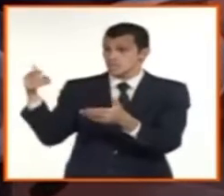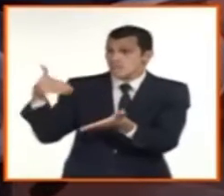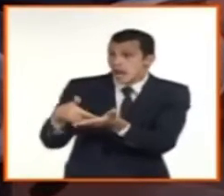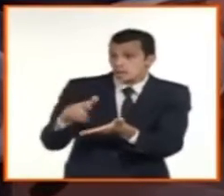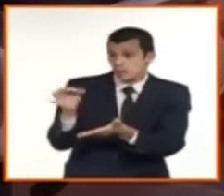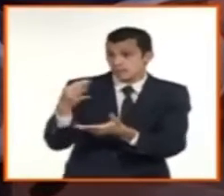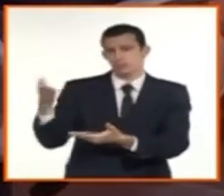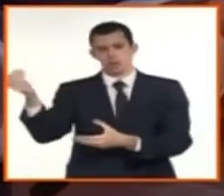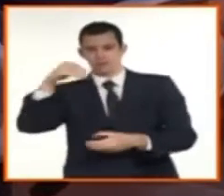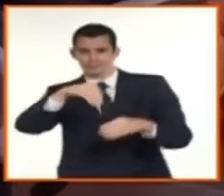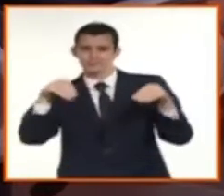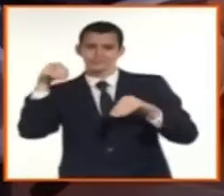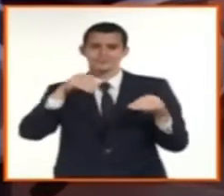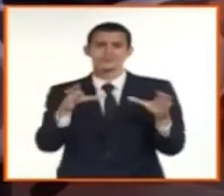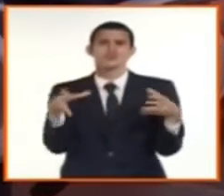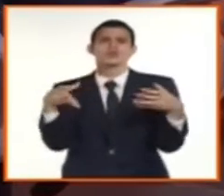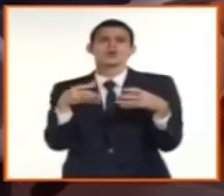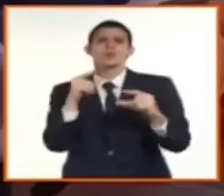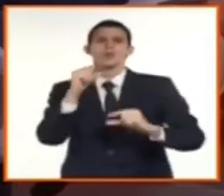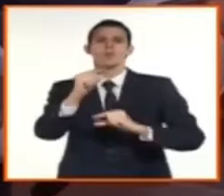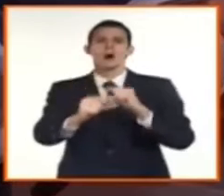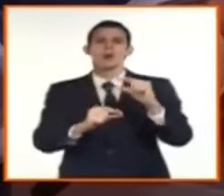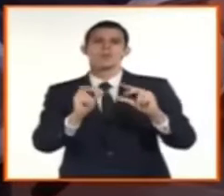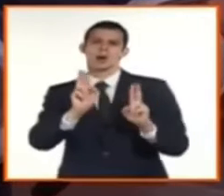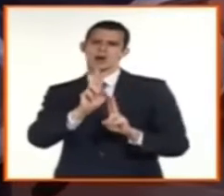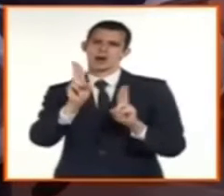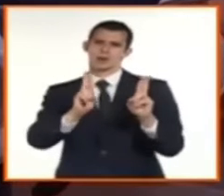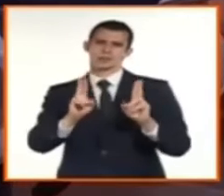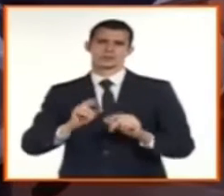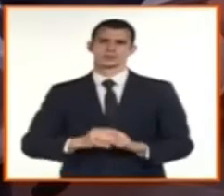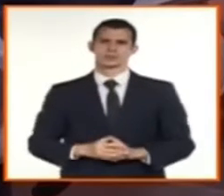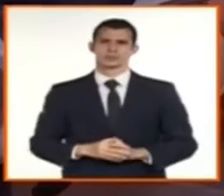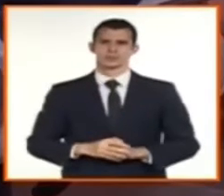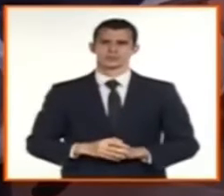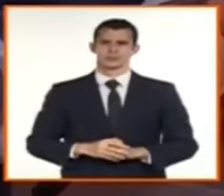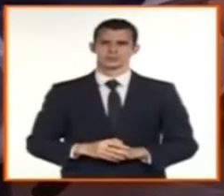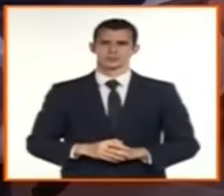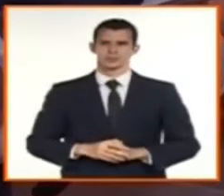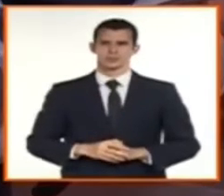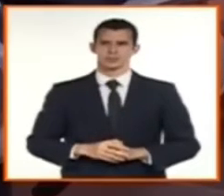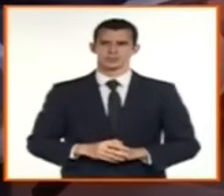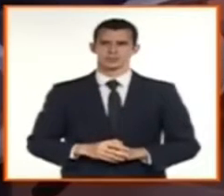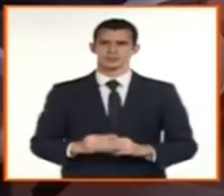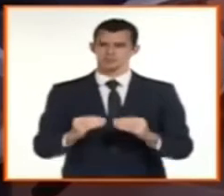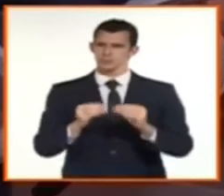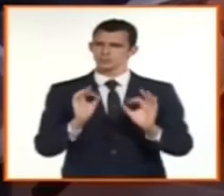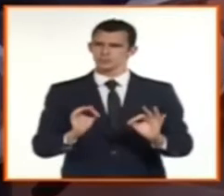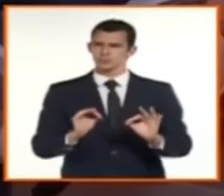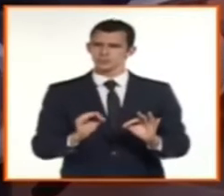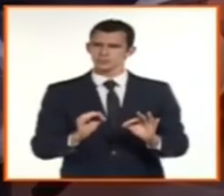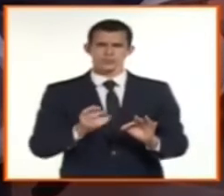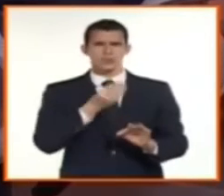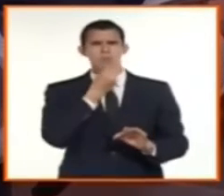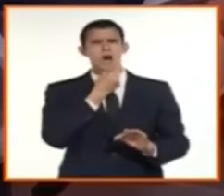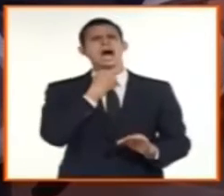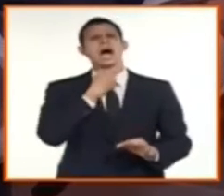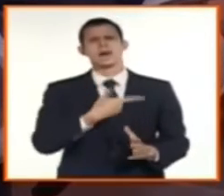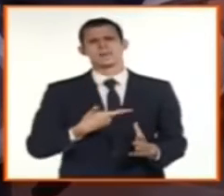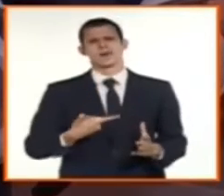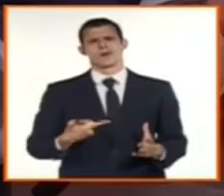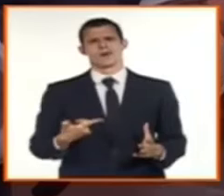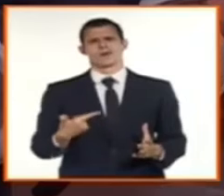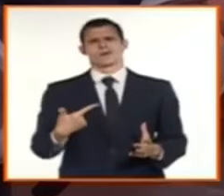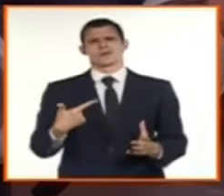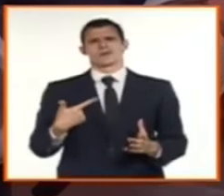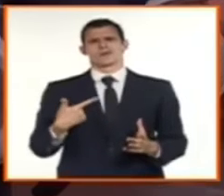casos atípicos pero tienen que ser los menos dentro de nuestra propia serie nacional porque también es objetivo tratar de